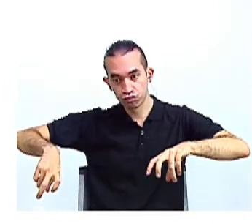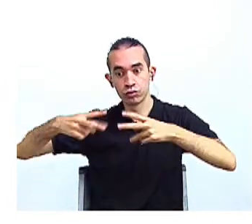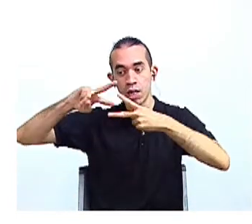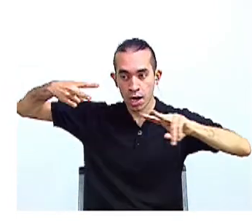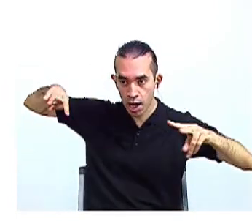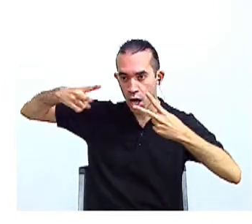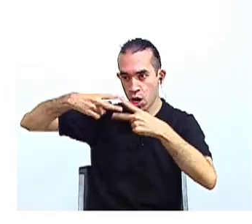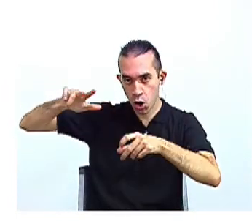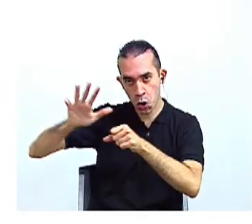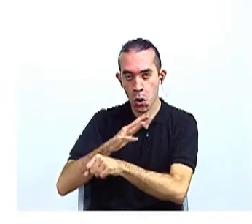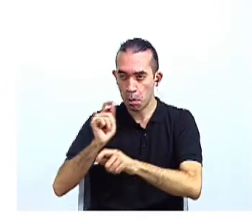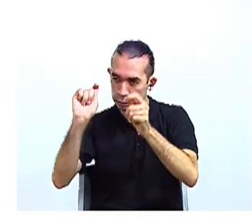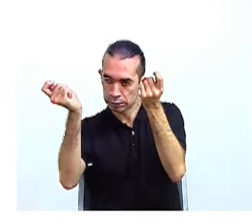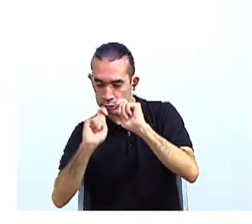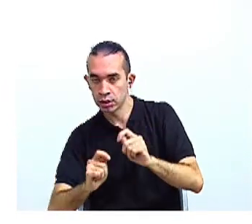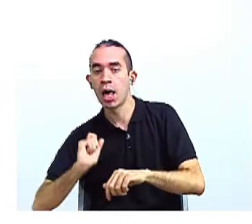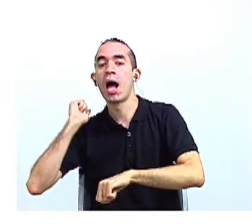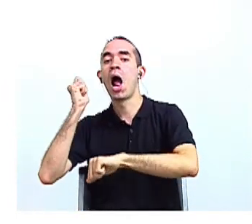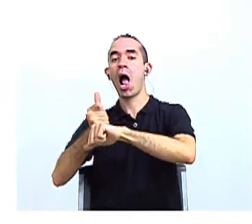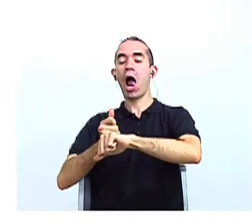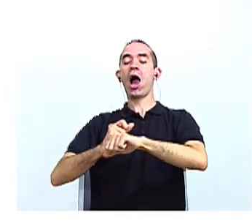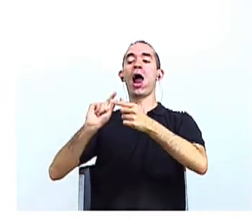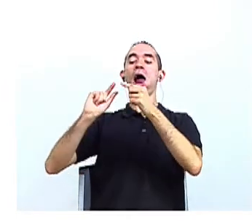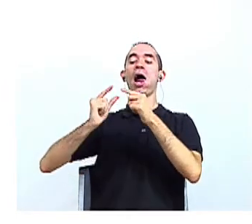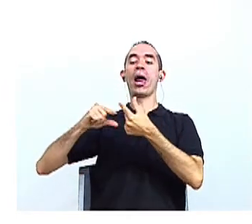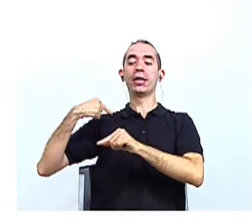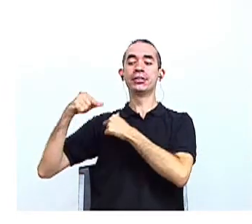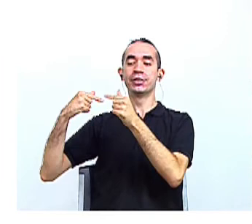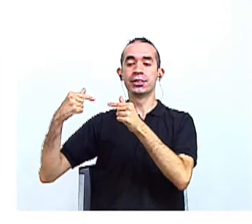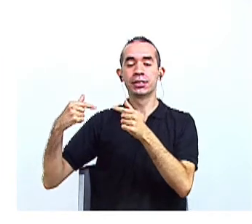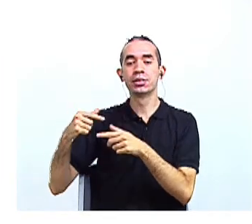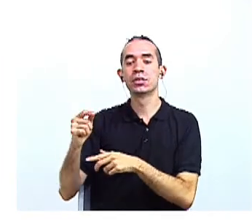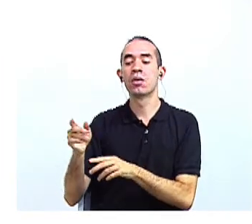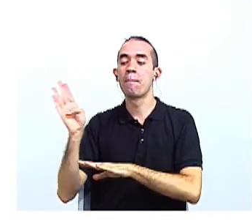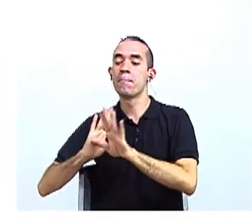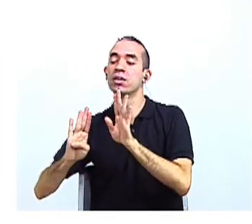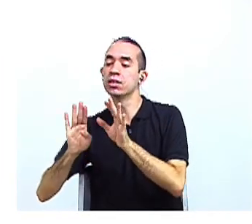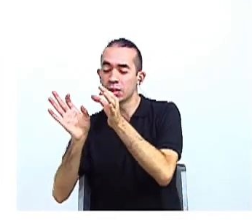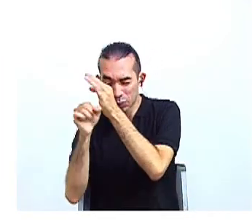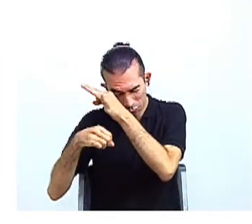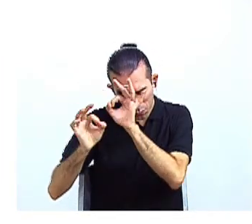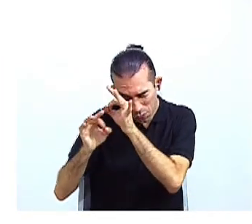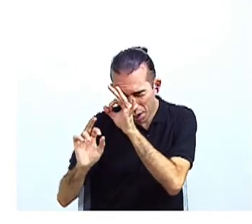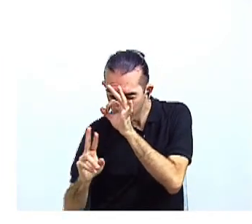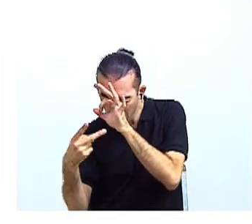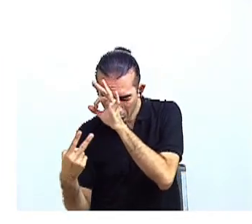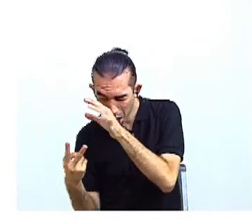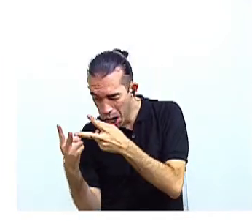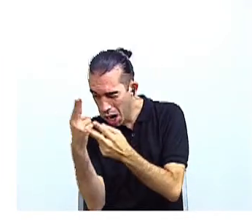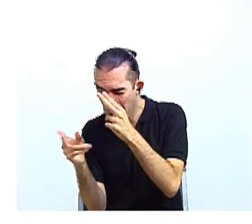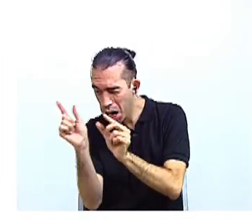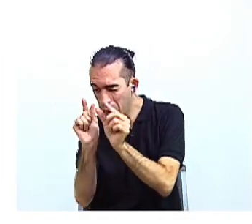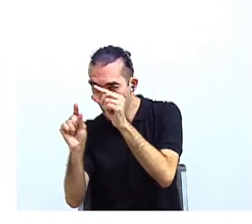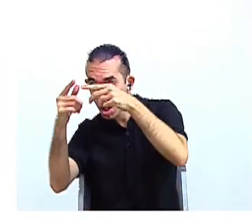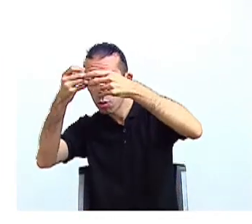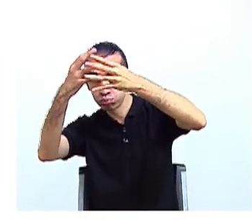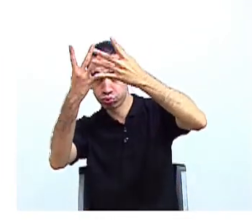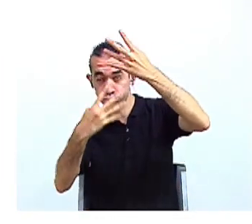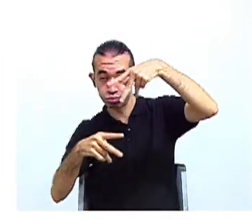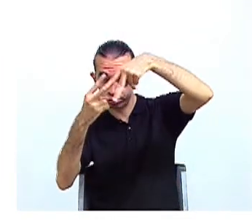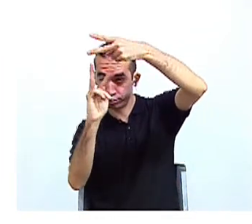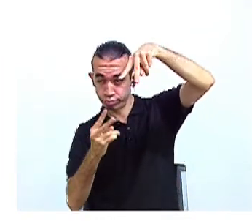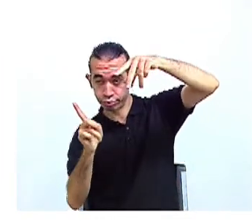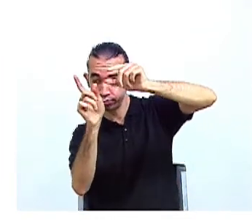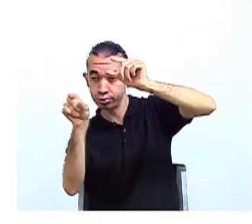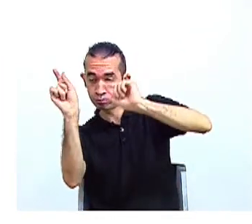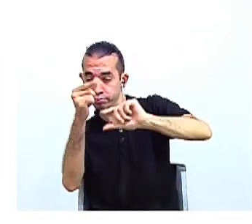Juntas consiguieron recrear las tijeras genéticas de las bacterias en un tubo de ensayo y simplificaron sus componentes maculares para que